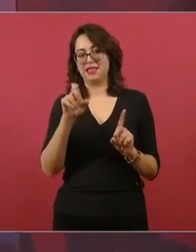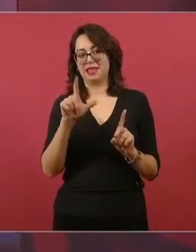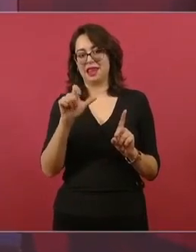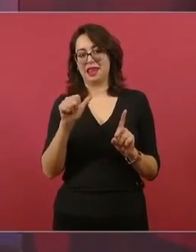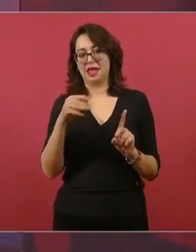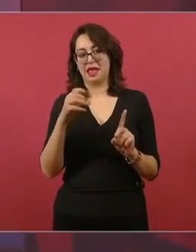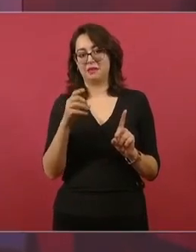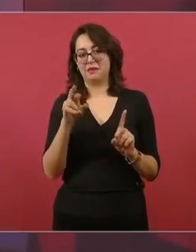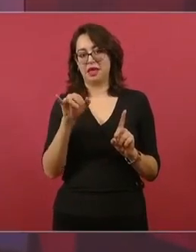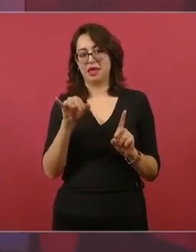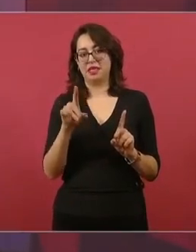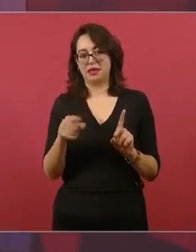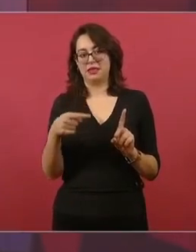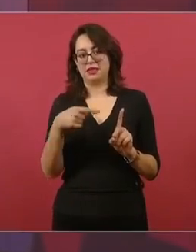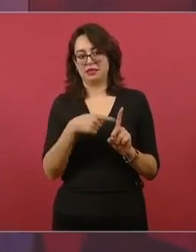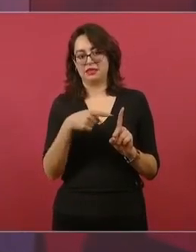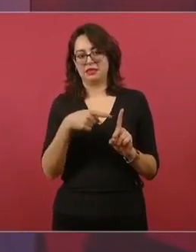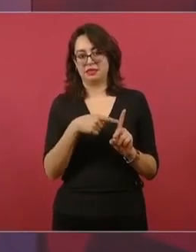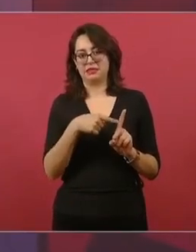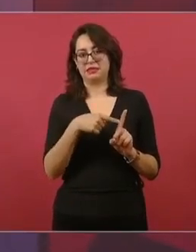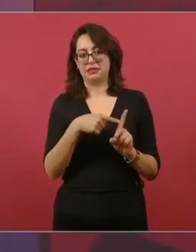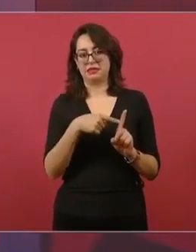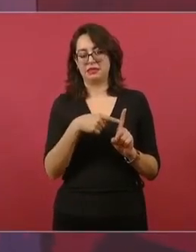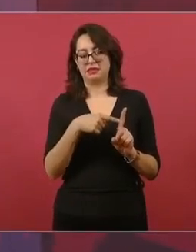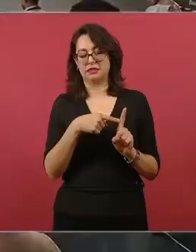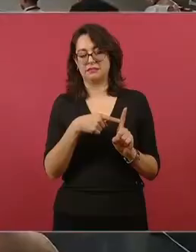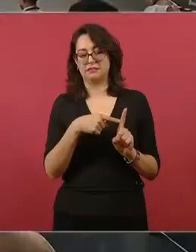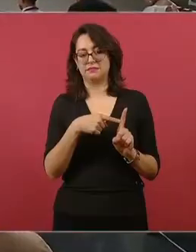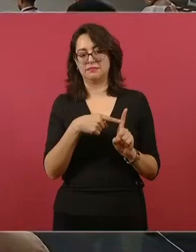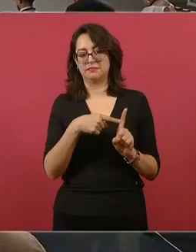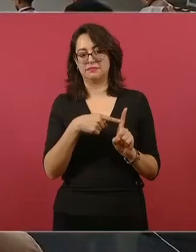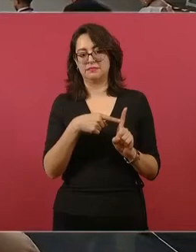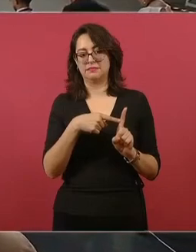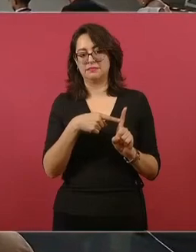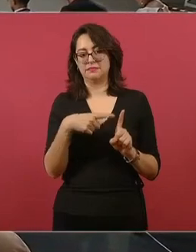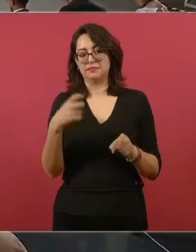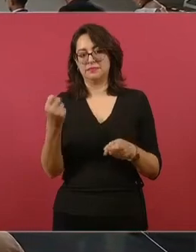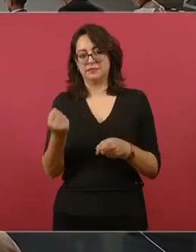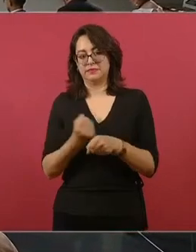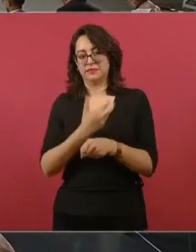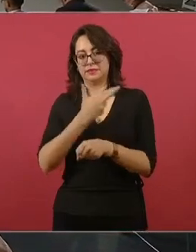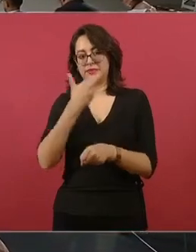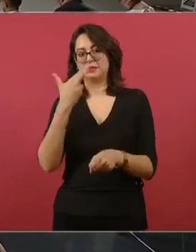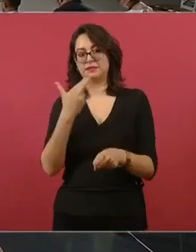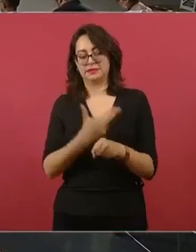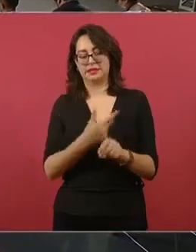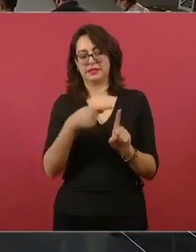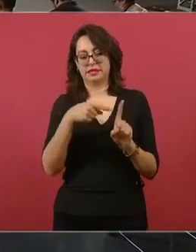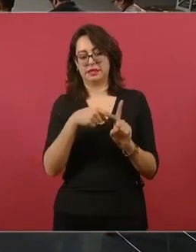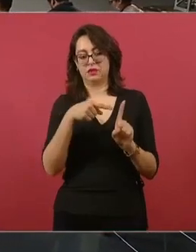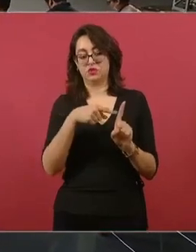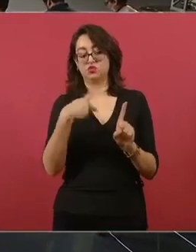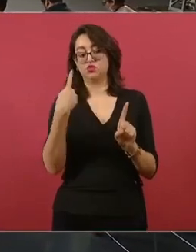desempeñado el cargo de secretario particular y luego fue secretario de Comunicaciones en Gamboa, van